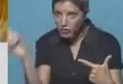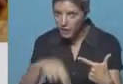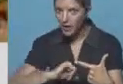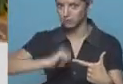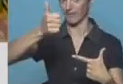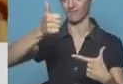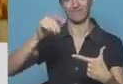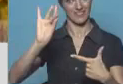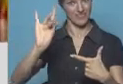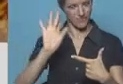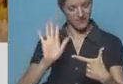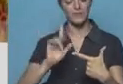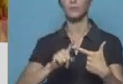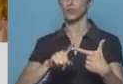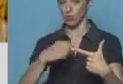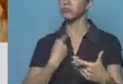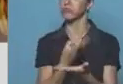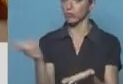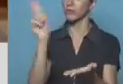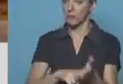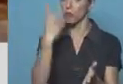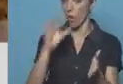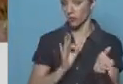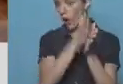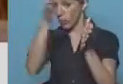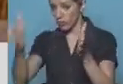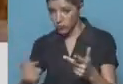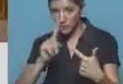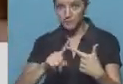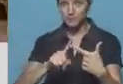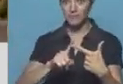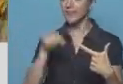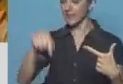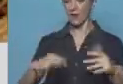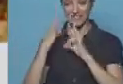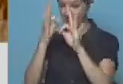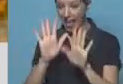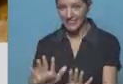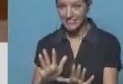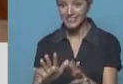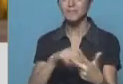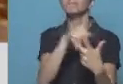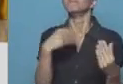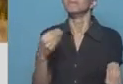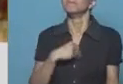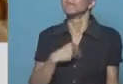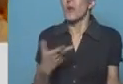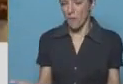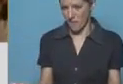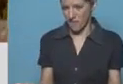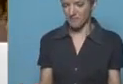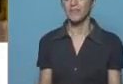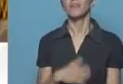difícil. Y con estos logros de llegar a esta elección, en esta situación, donde además hemos soportado